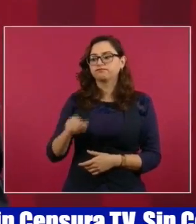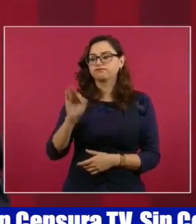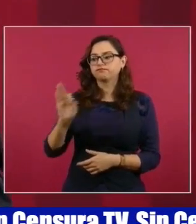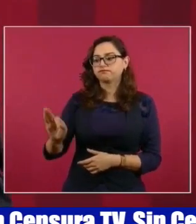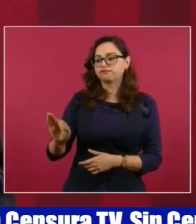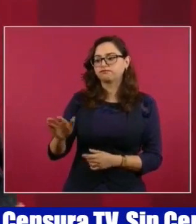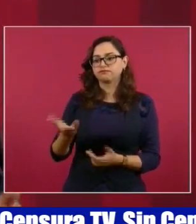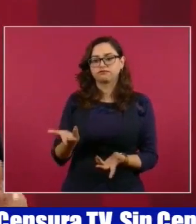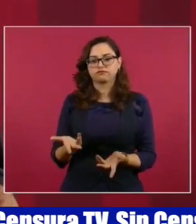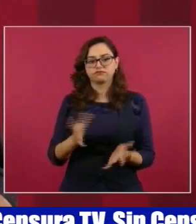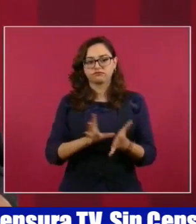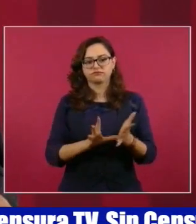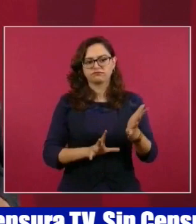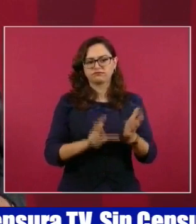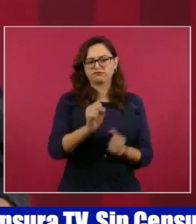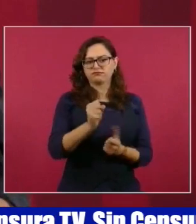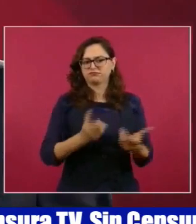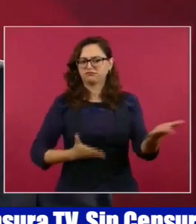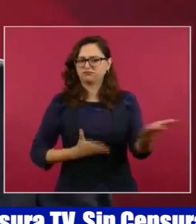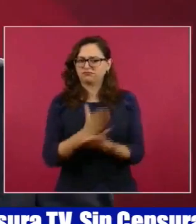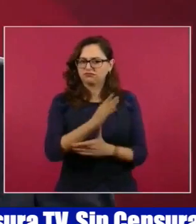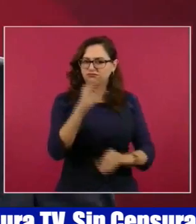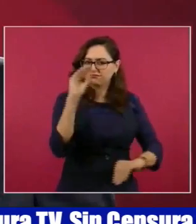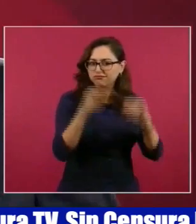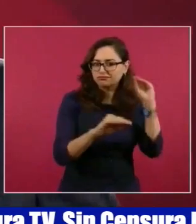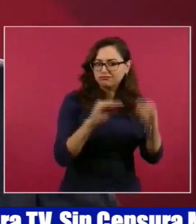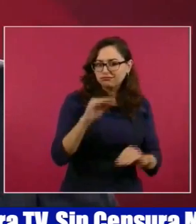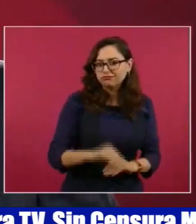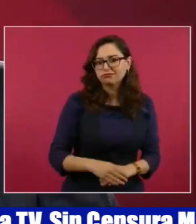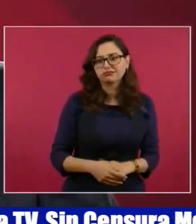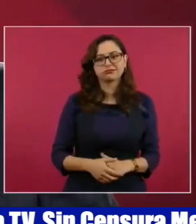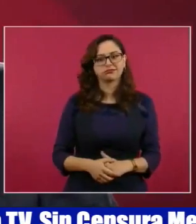tomarse atribuciones que no le corresponden.